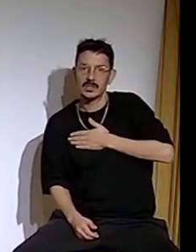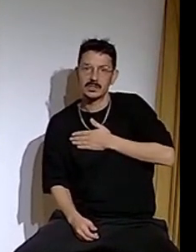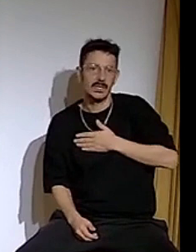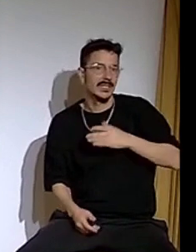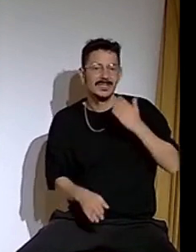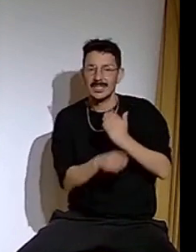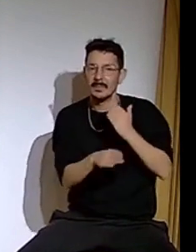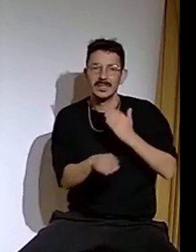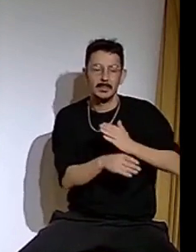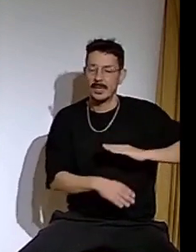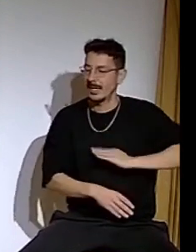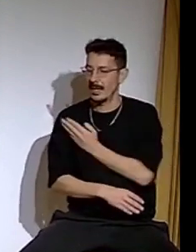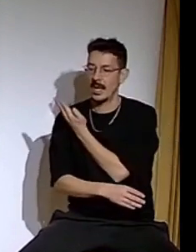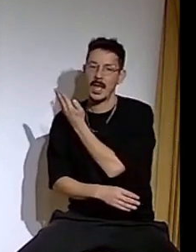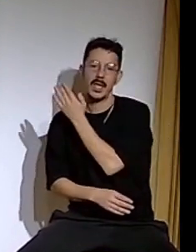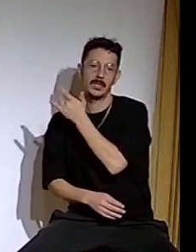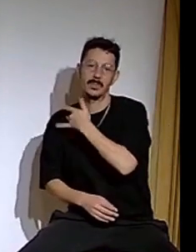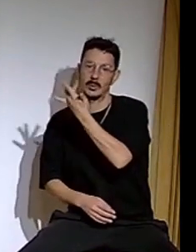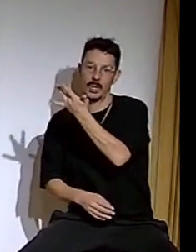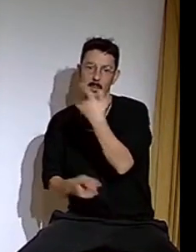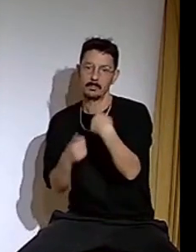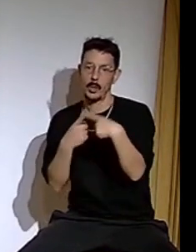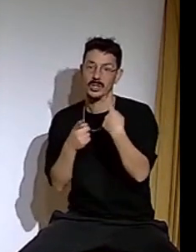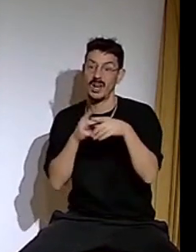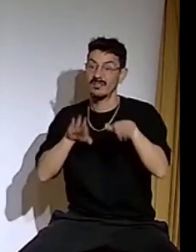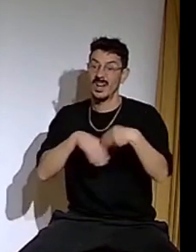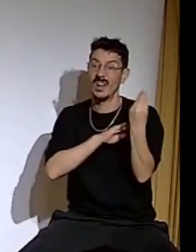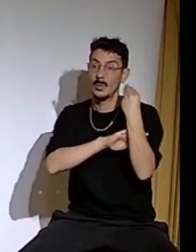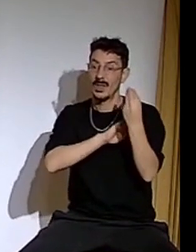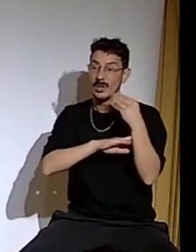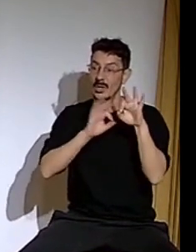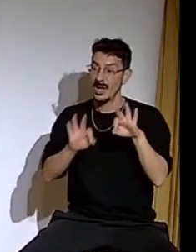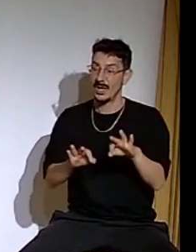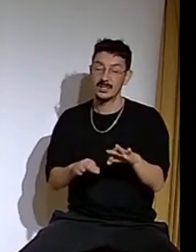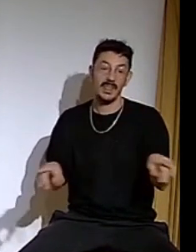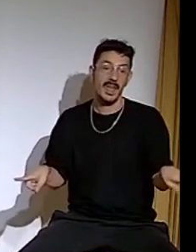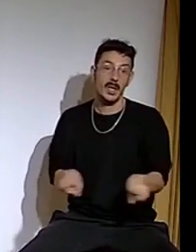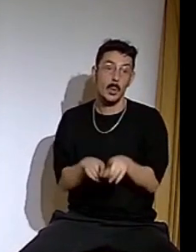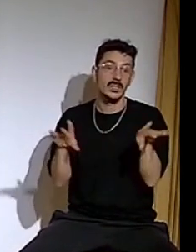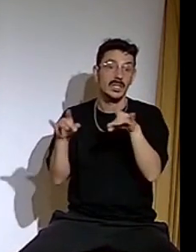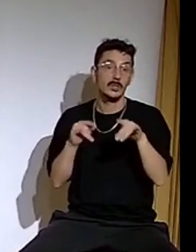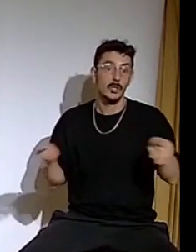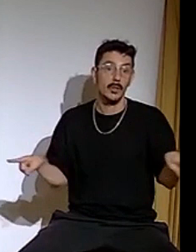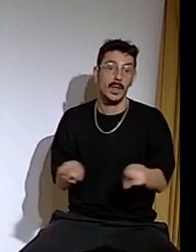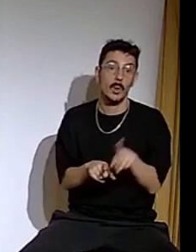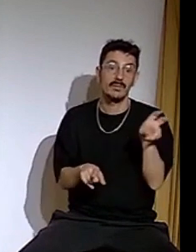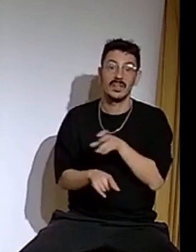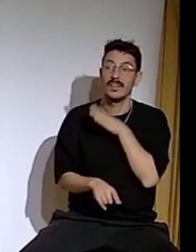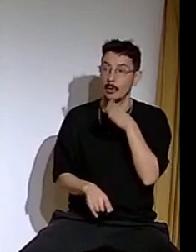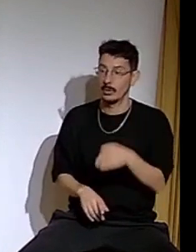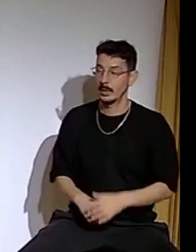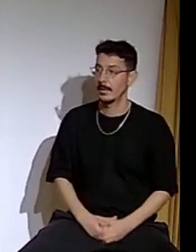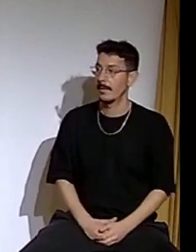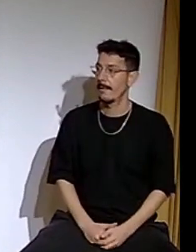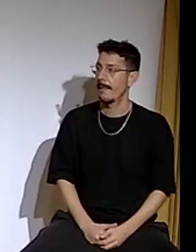atravesadas siempre por la espiritualidad porque hemos tenido una educación concreta sea del territorio del que vengamos